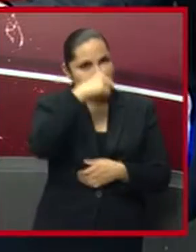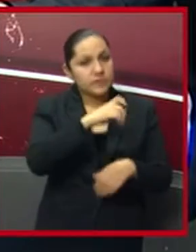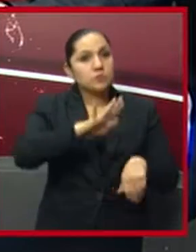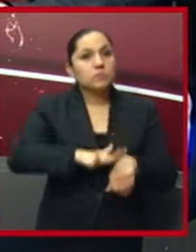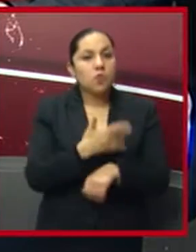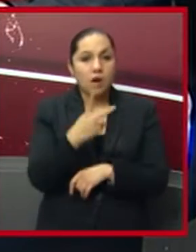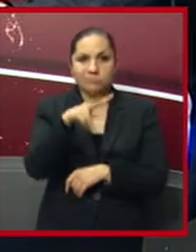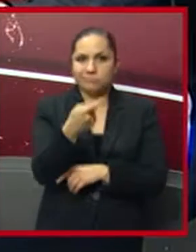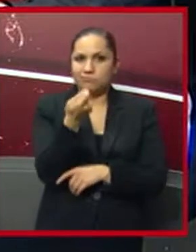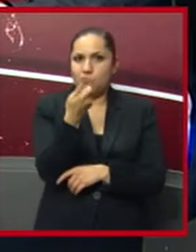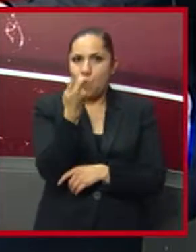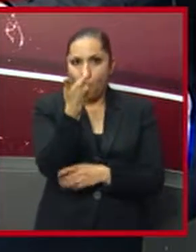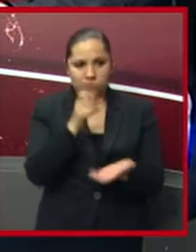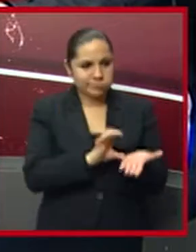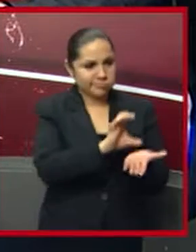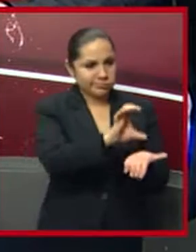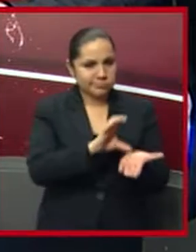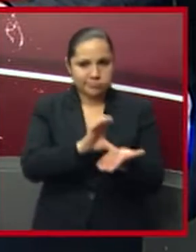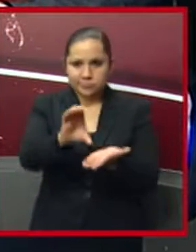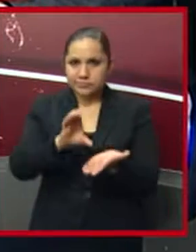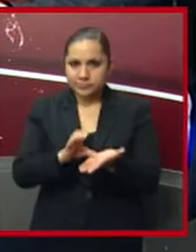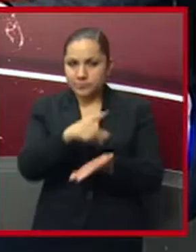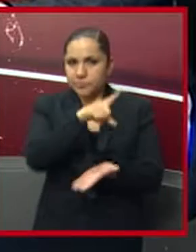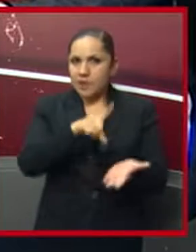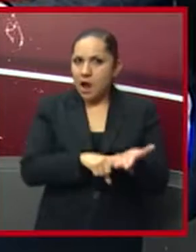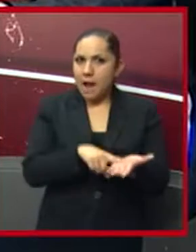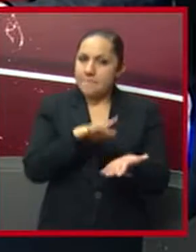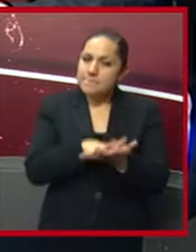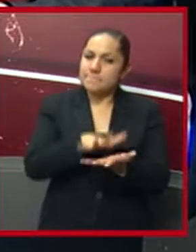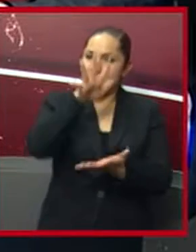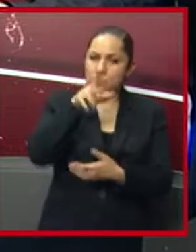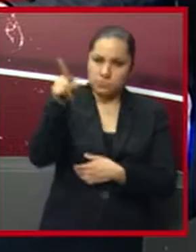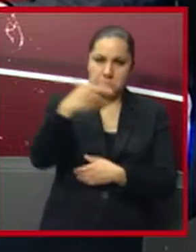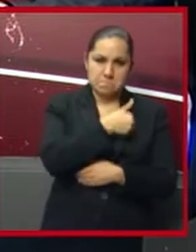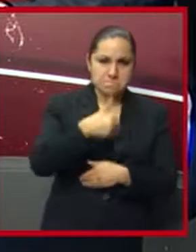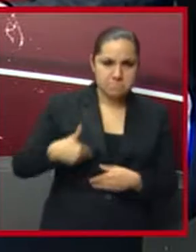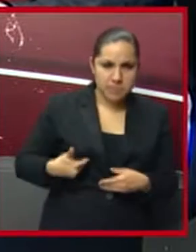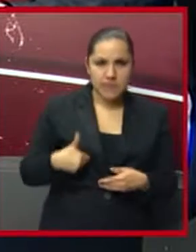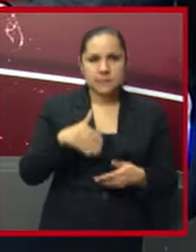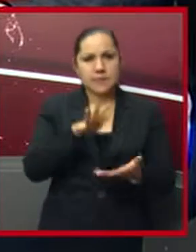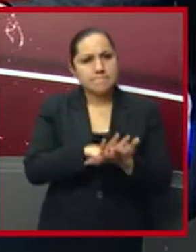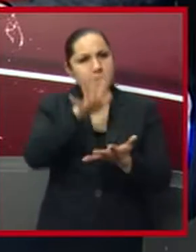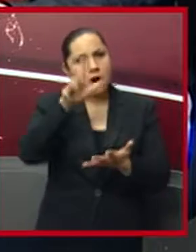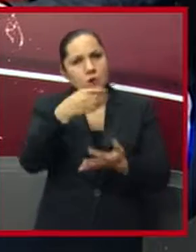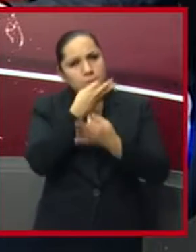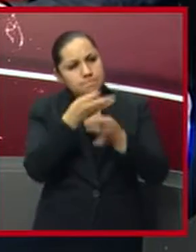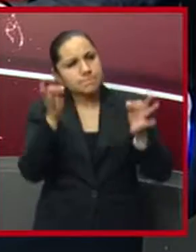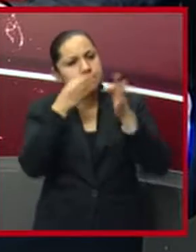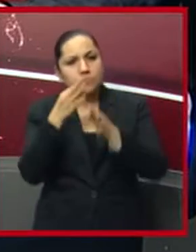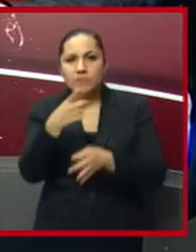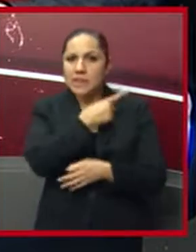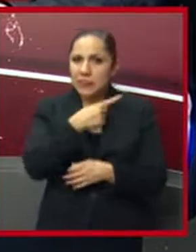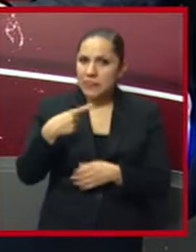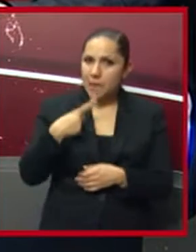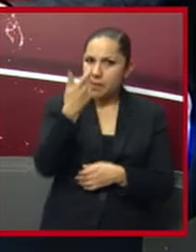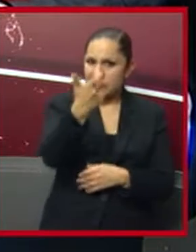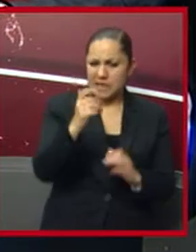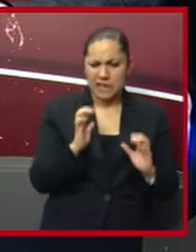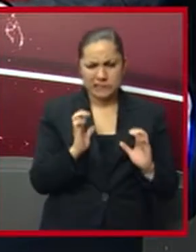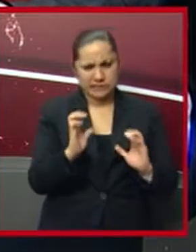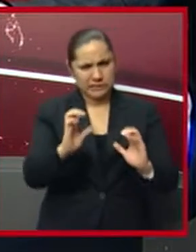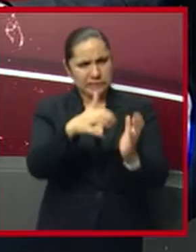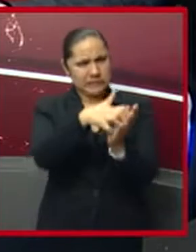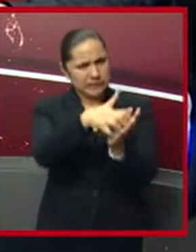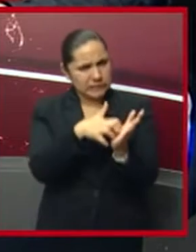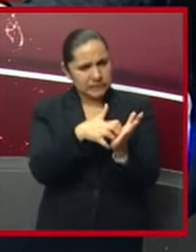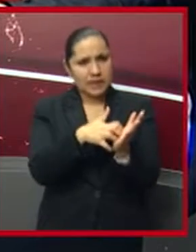permeó fue la austeridad, lo que permeó fue el mensaje de la Presidencia de la República de apretarse el cinturón, y no a los ciudadanos, sino apretarse el